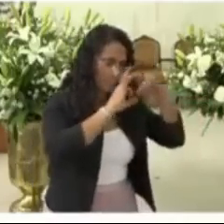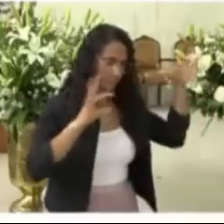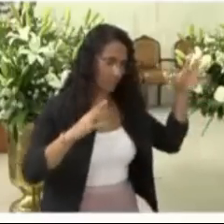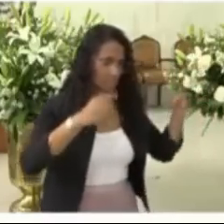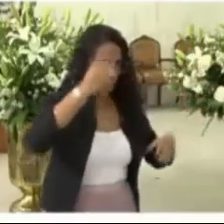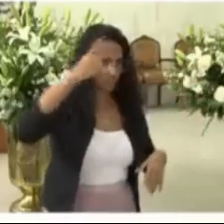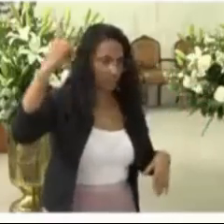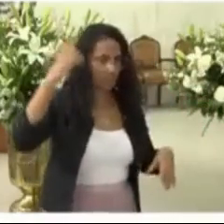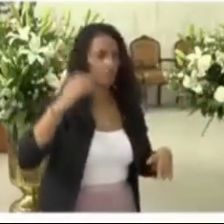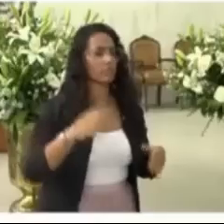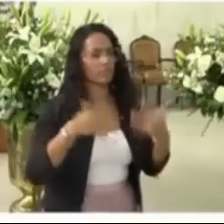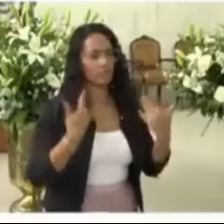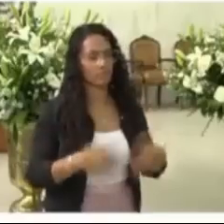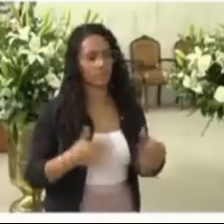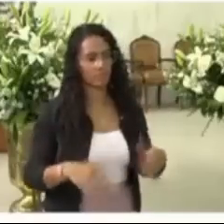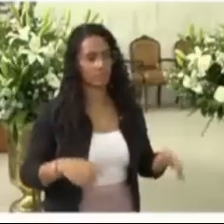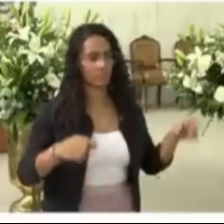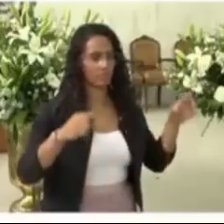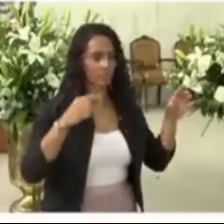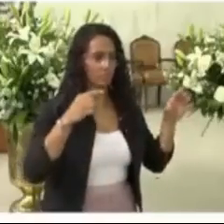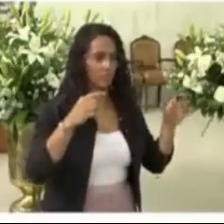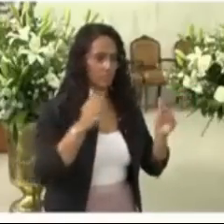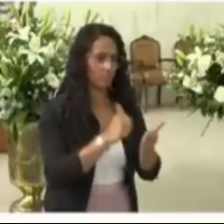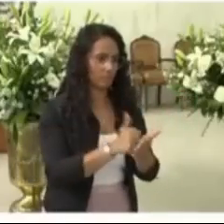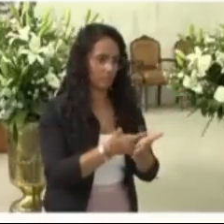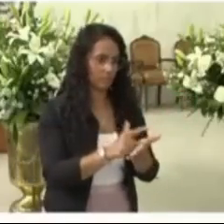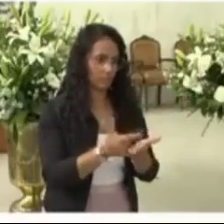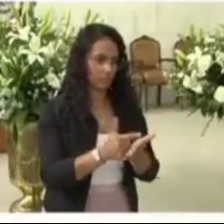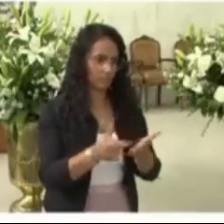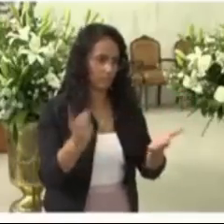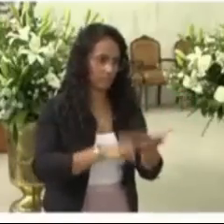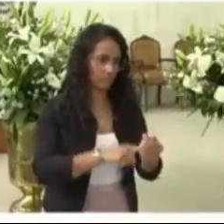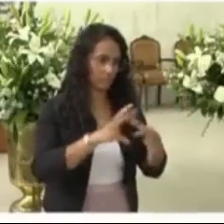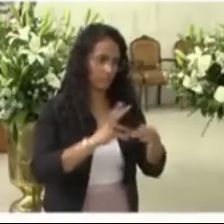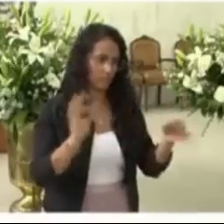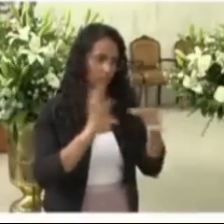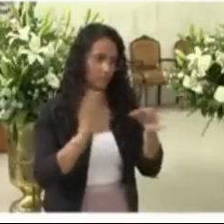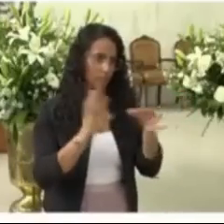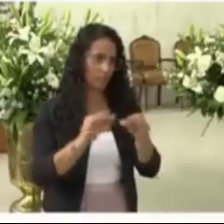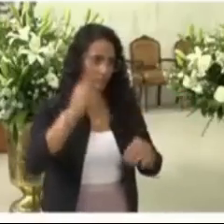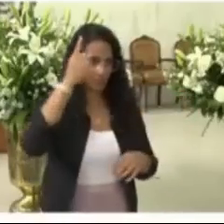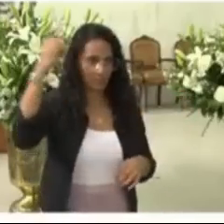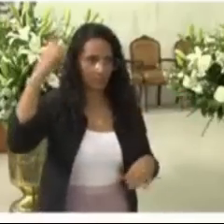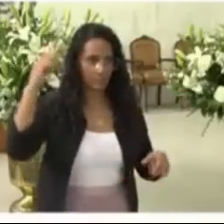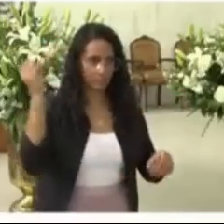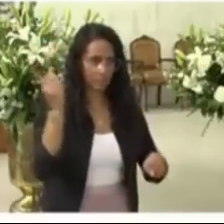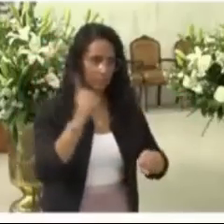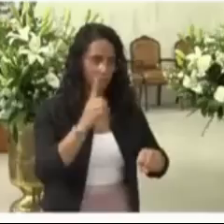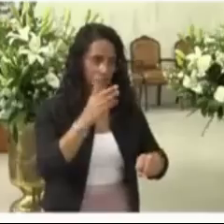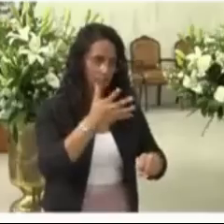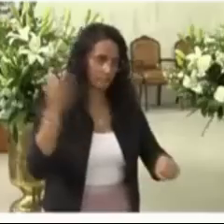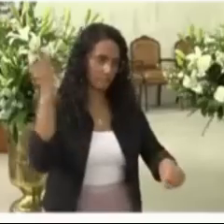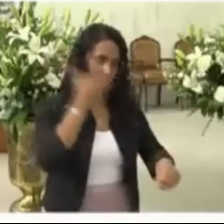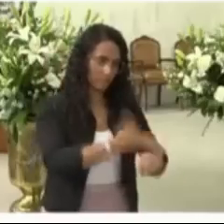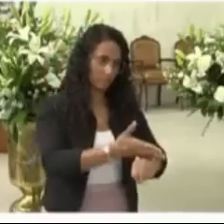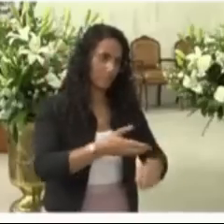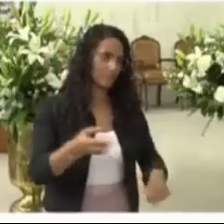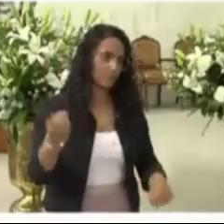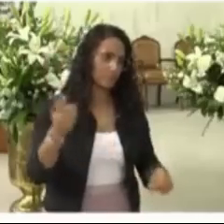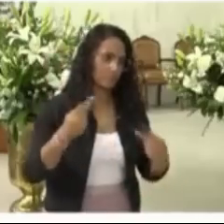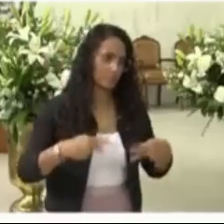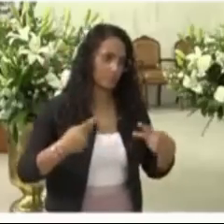libro era el juicio de Dios sobre su pueblo como consecuencia de la dureza de su